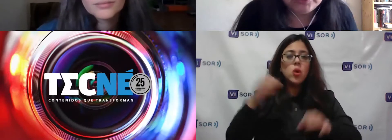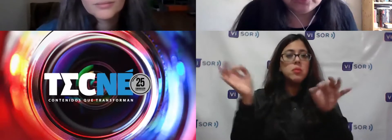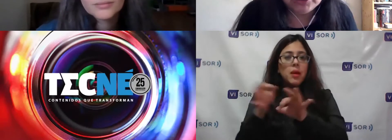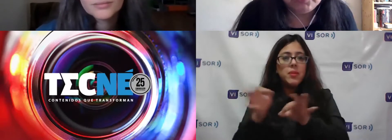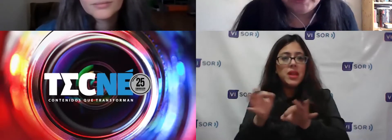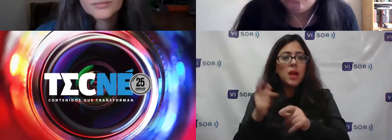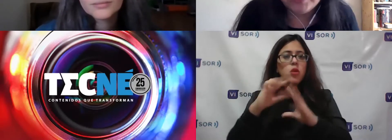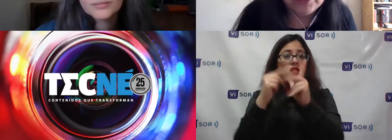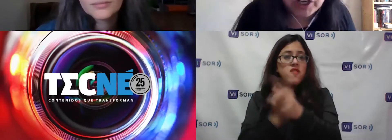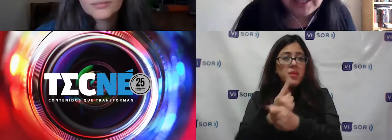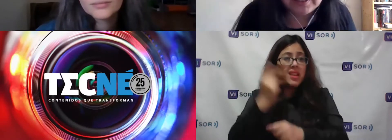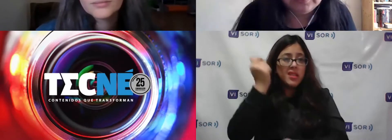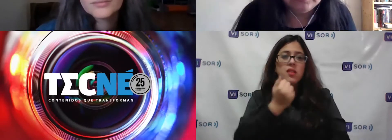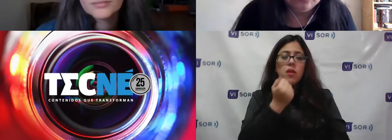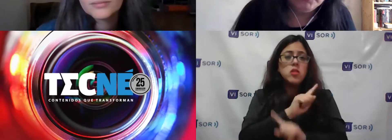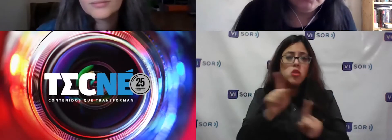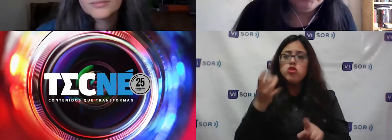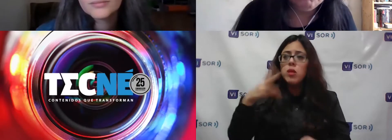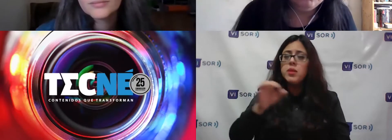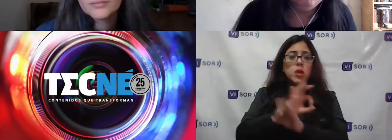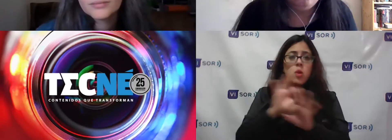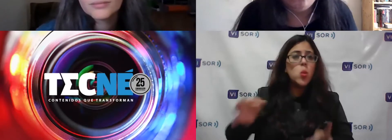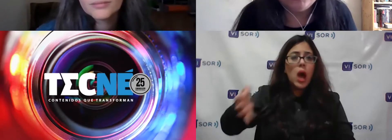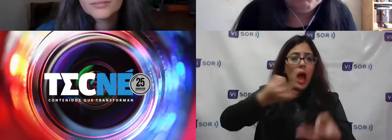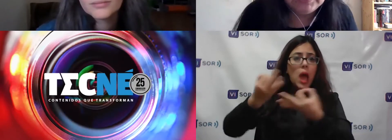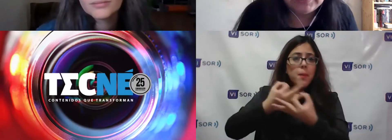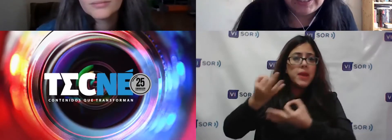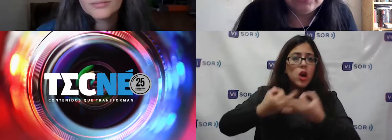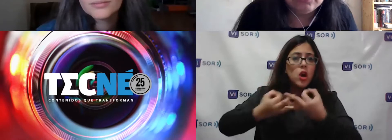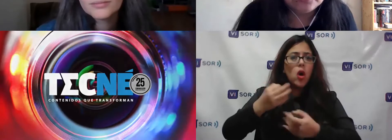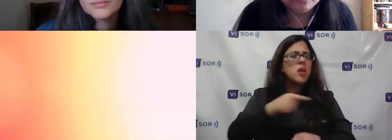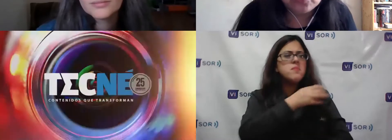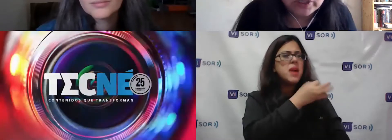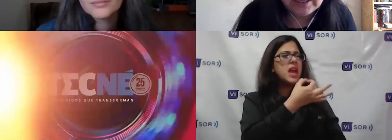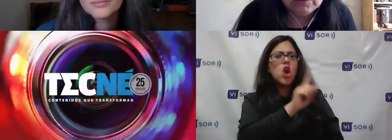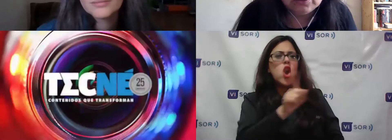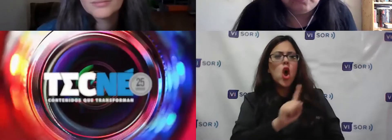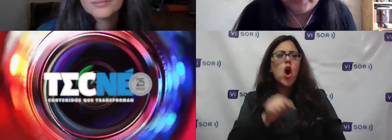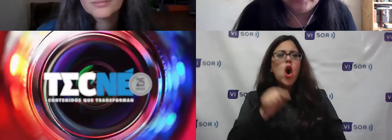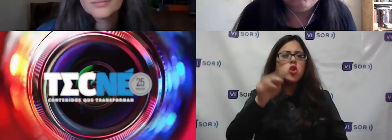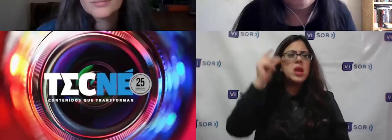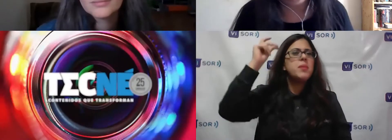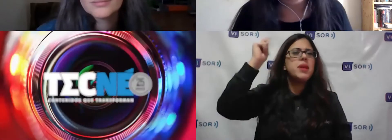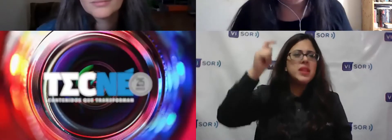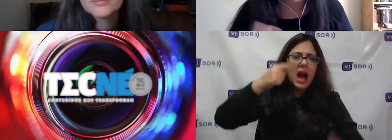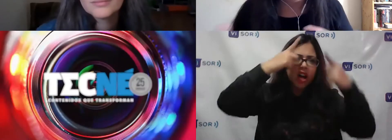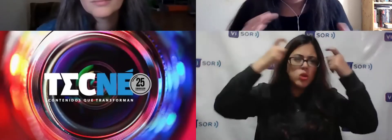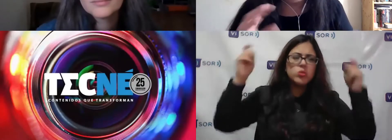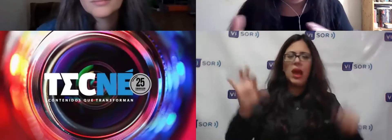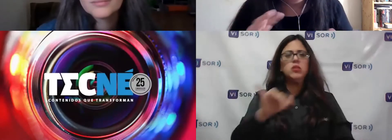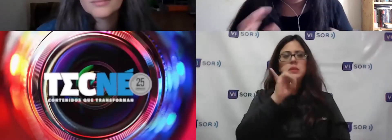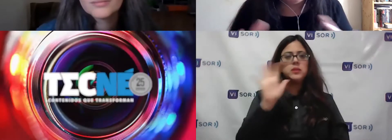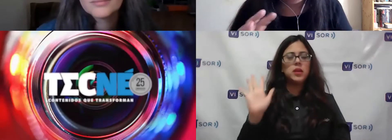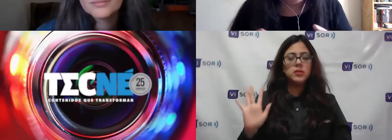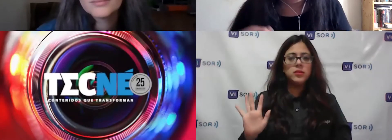por prejuicio sino que porque él nunca dijo nada como que yo eligieron no estoy inventando hacerse un sueño esto no fue no entonces en